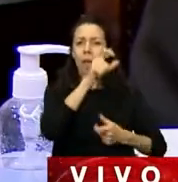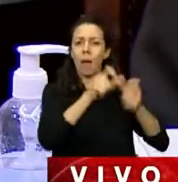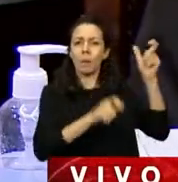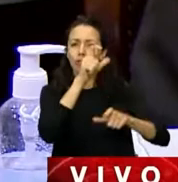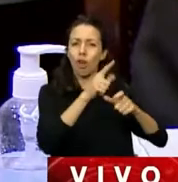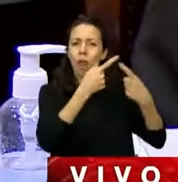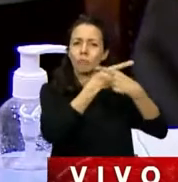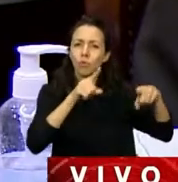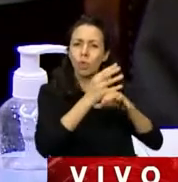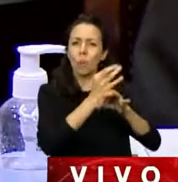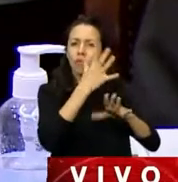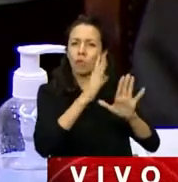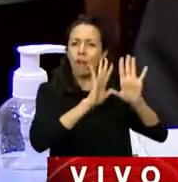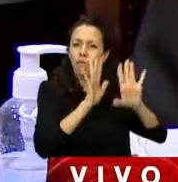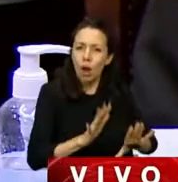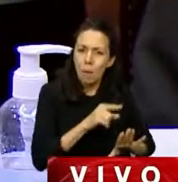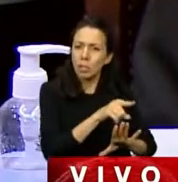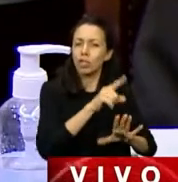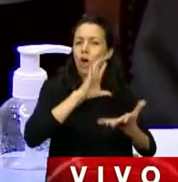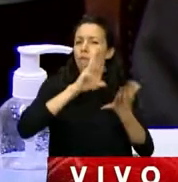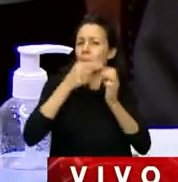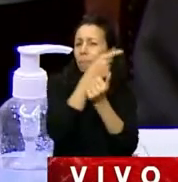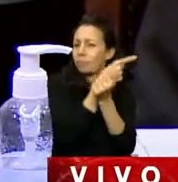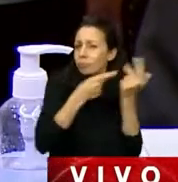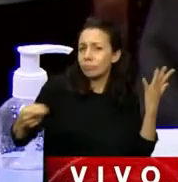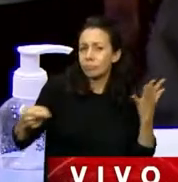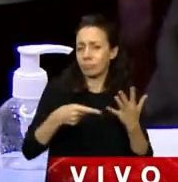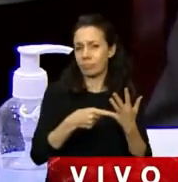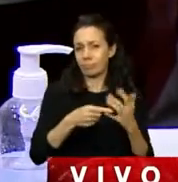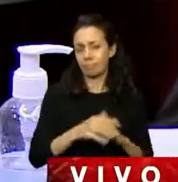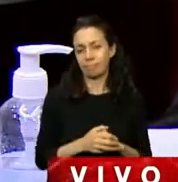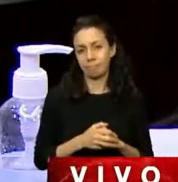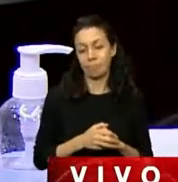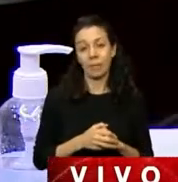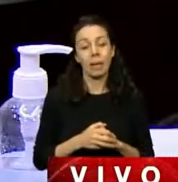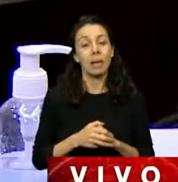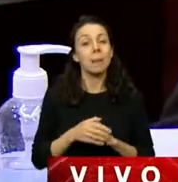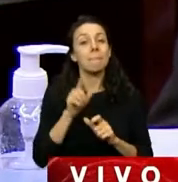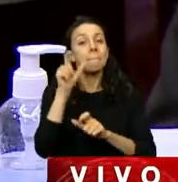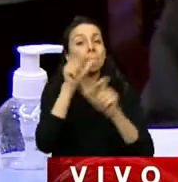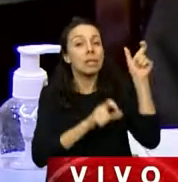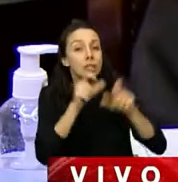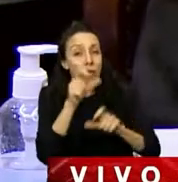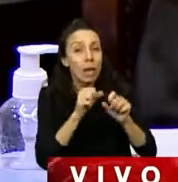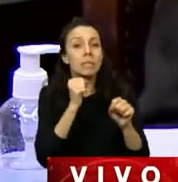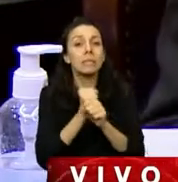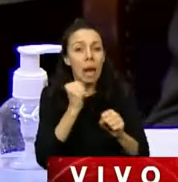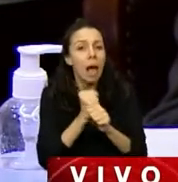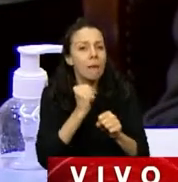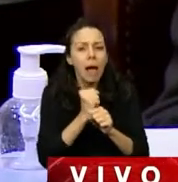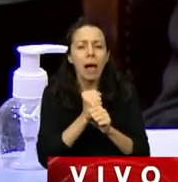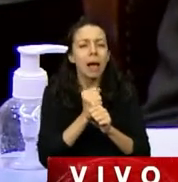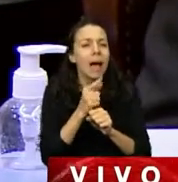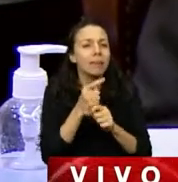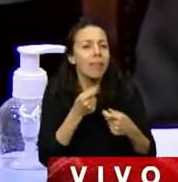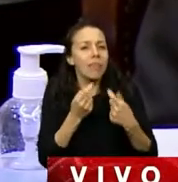en todas sus expresiones y en todas sus posibilidades. Aquellos trabajando esencialmente en estímulos